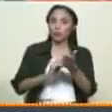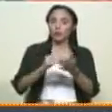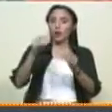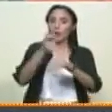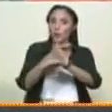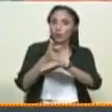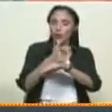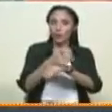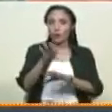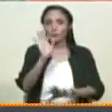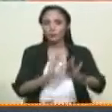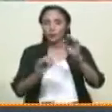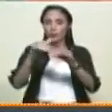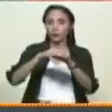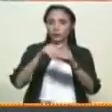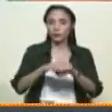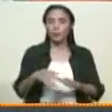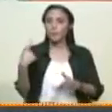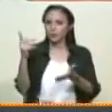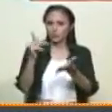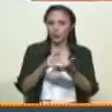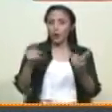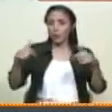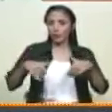participaron, entraron aquí.